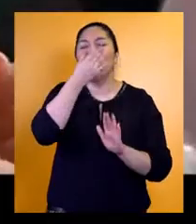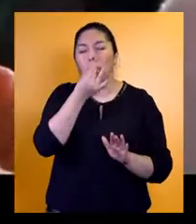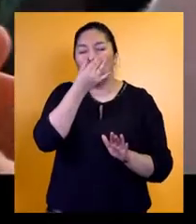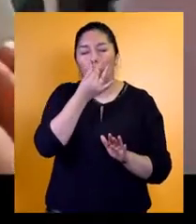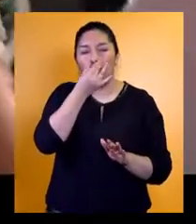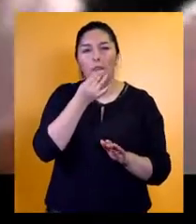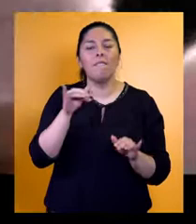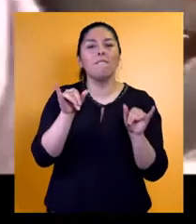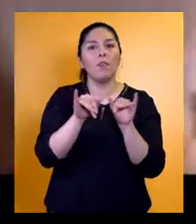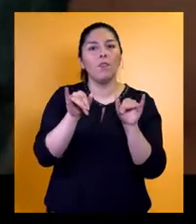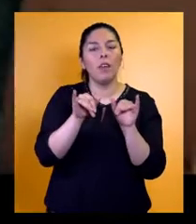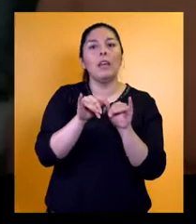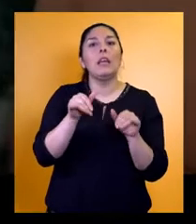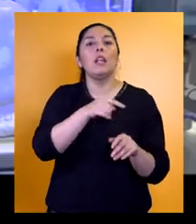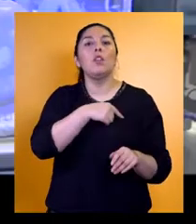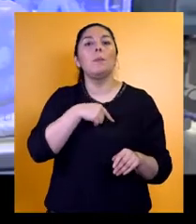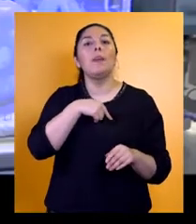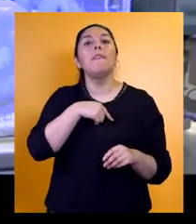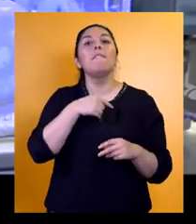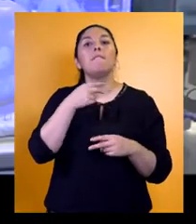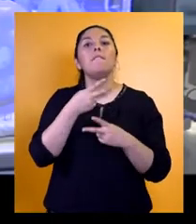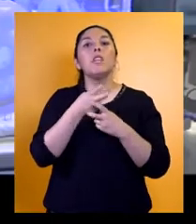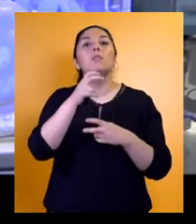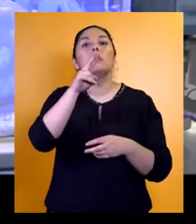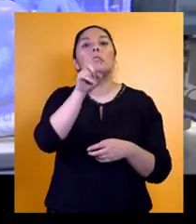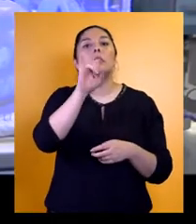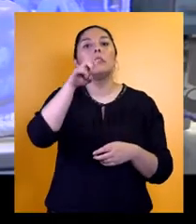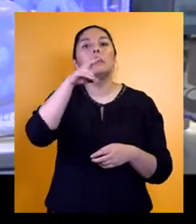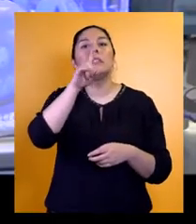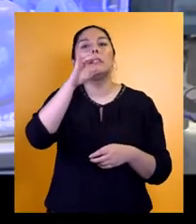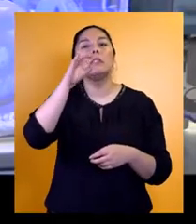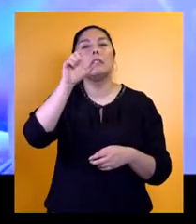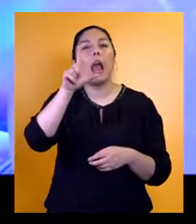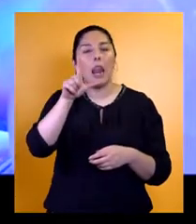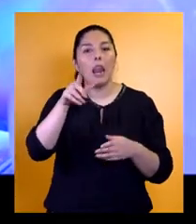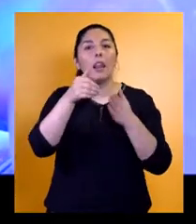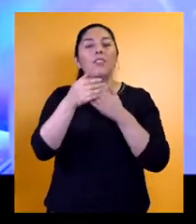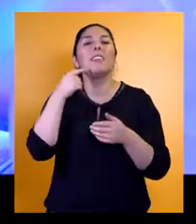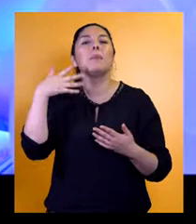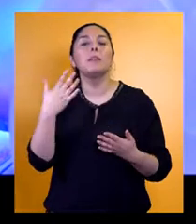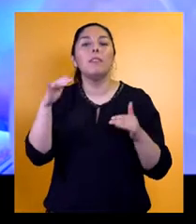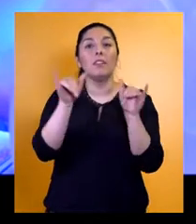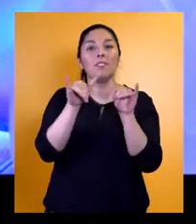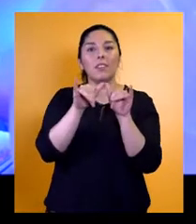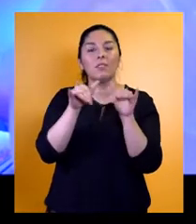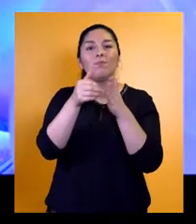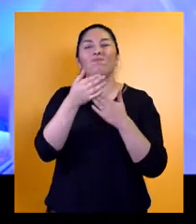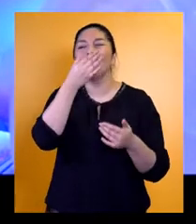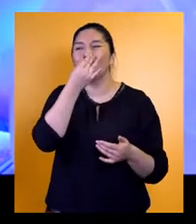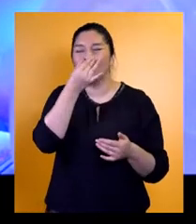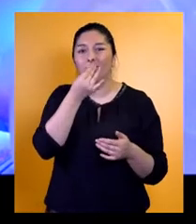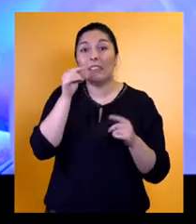respiratorias, particularmente las causadas por el virus sincicial. Además, en esta oportunidad, el microorganismo se ha manifestado de forma particularmente